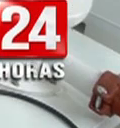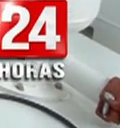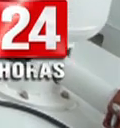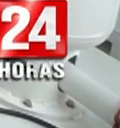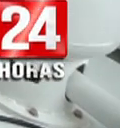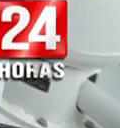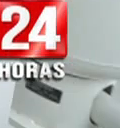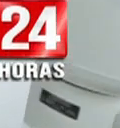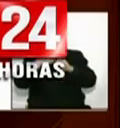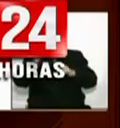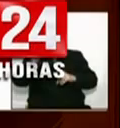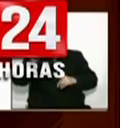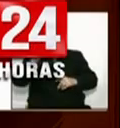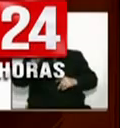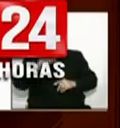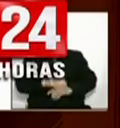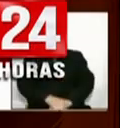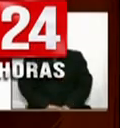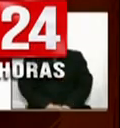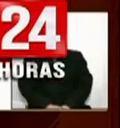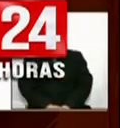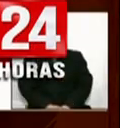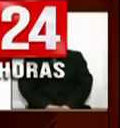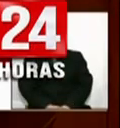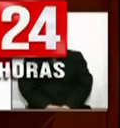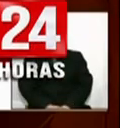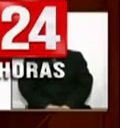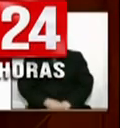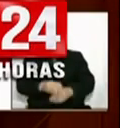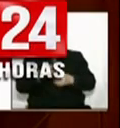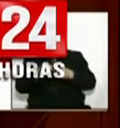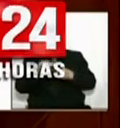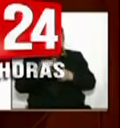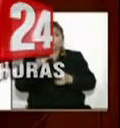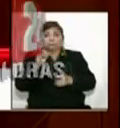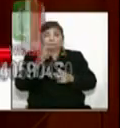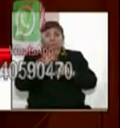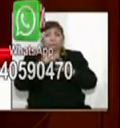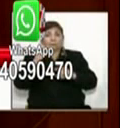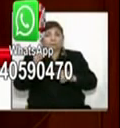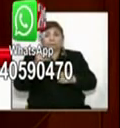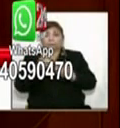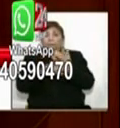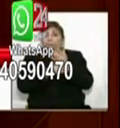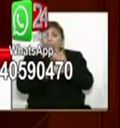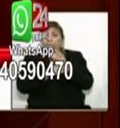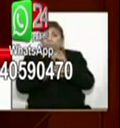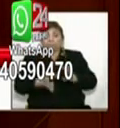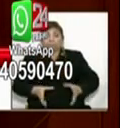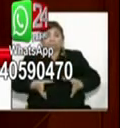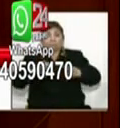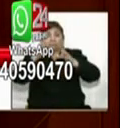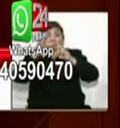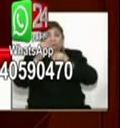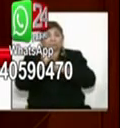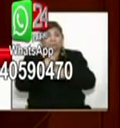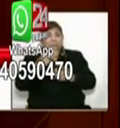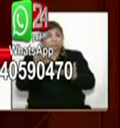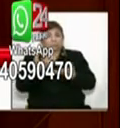adquisiciones. En cuanto a la provisión de oxígeno medicinal, a la fecha se han adquirido